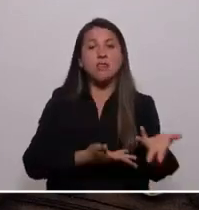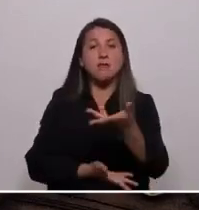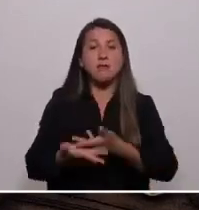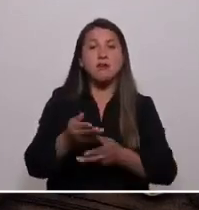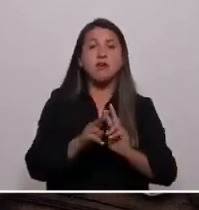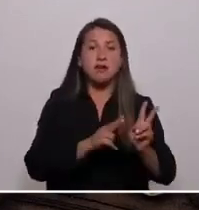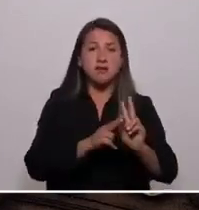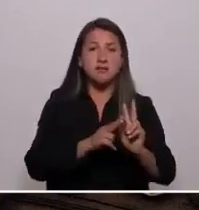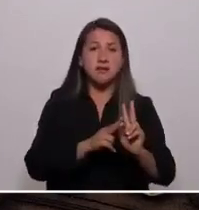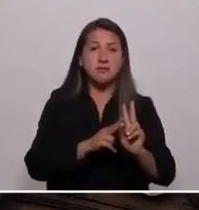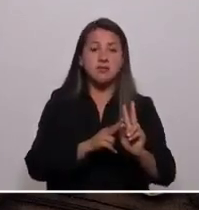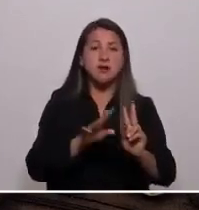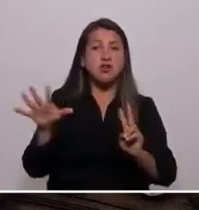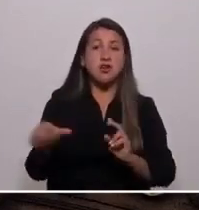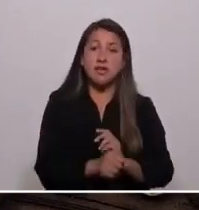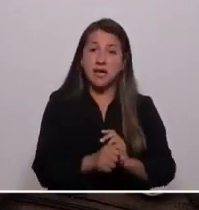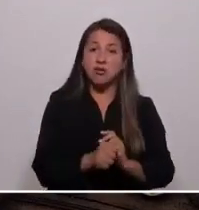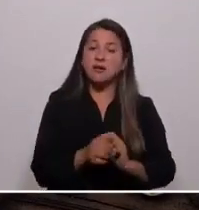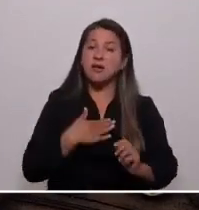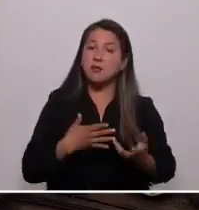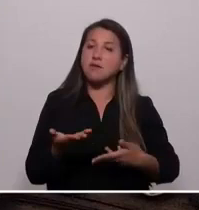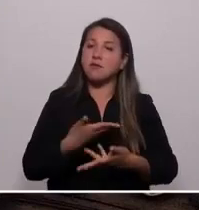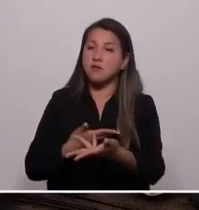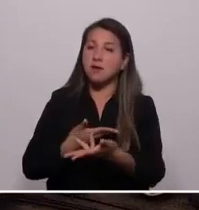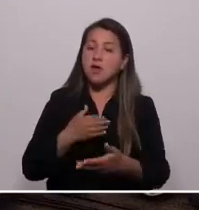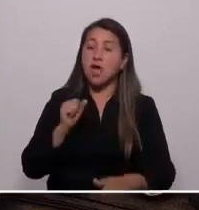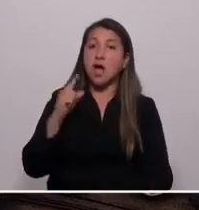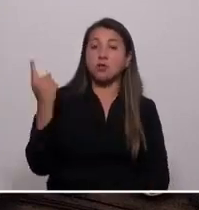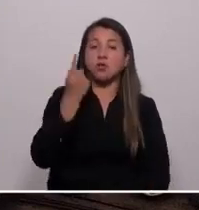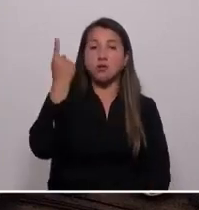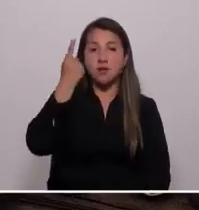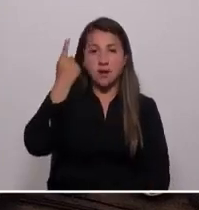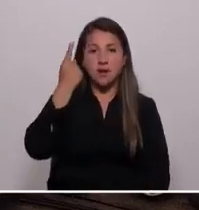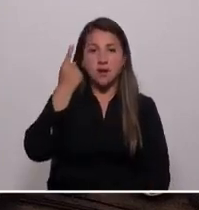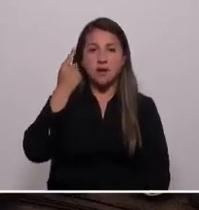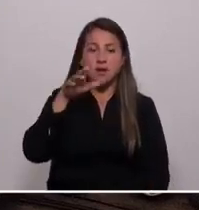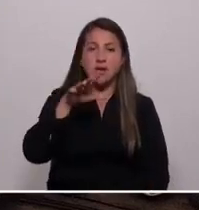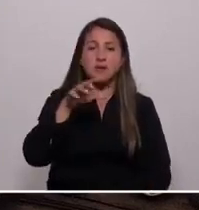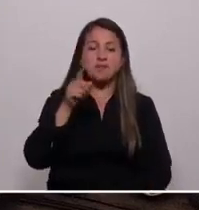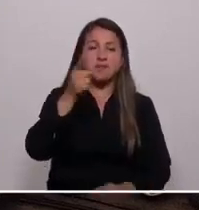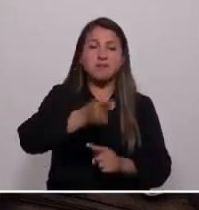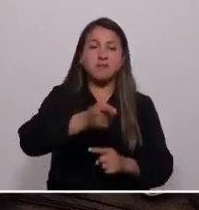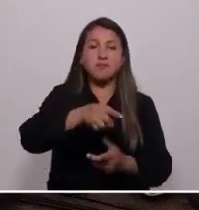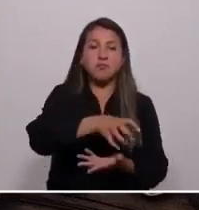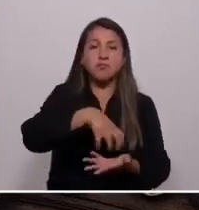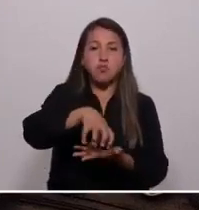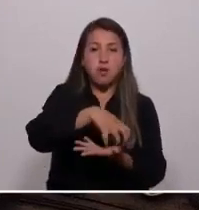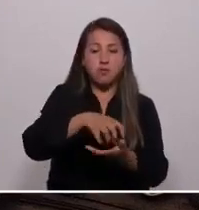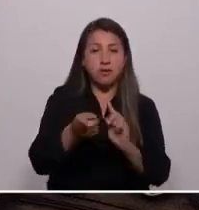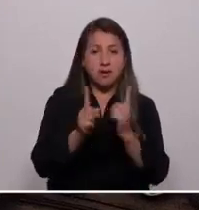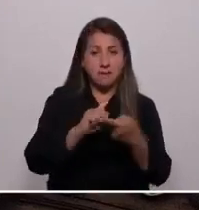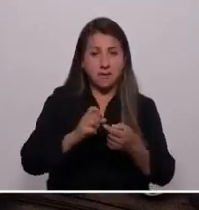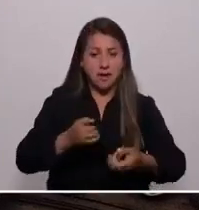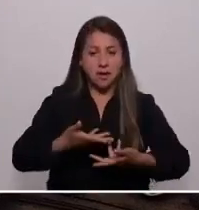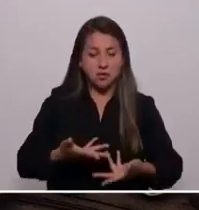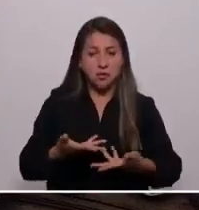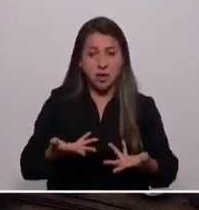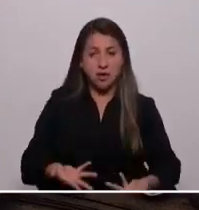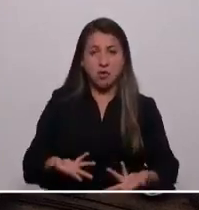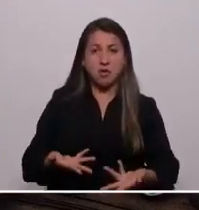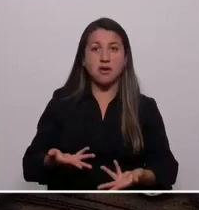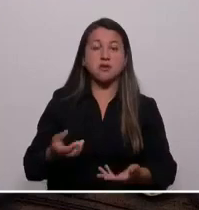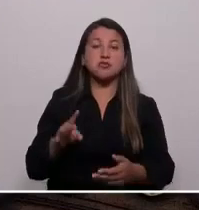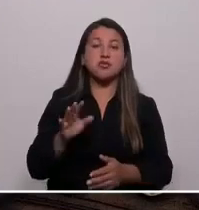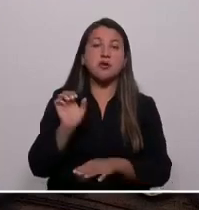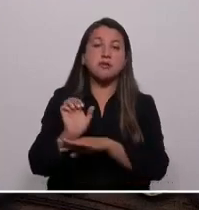despojado construir autonomía y soberanía de los pueblos y cambiar el actual estado subsidiario